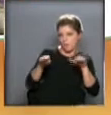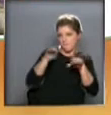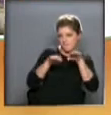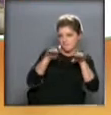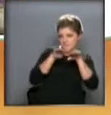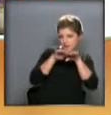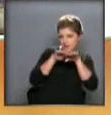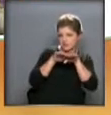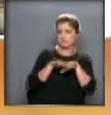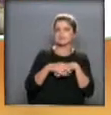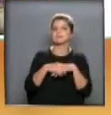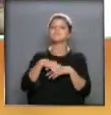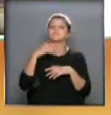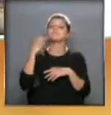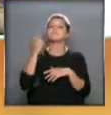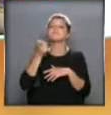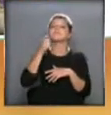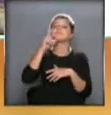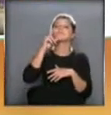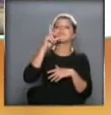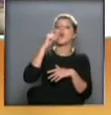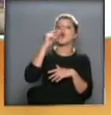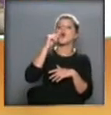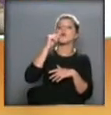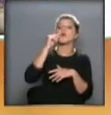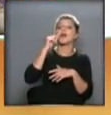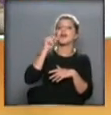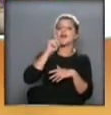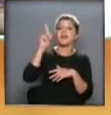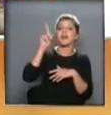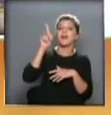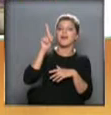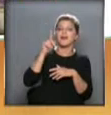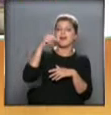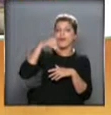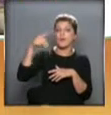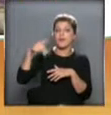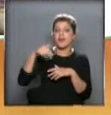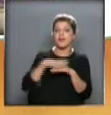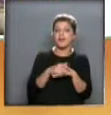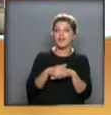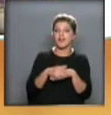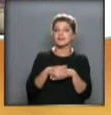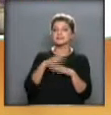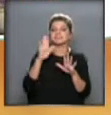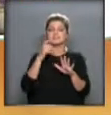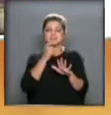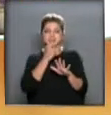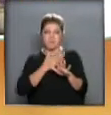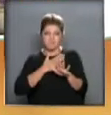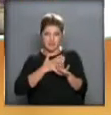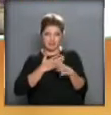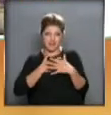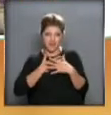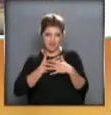ejercicio ejercicio tengo la piel panela arenga décimo tercio y creo que la felicidad es un invento del hombre